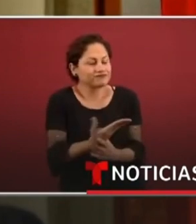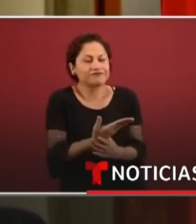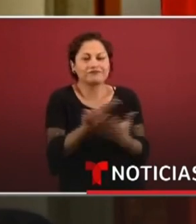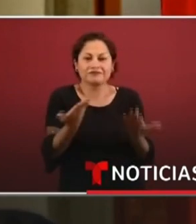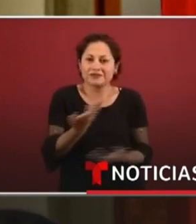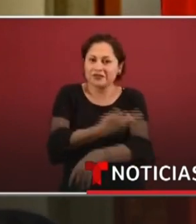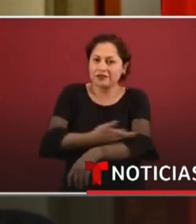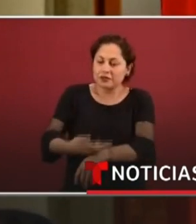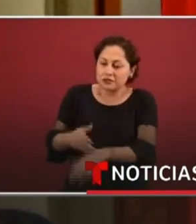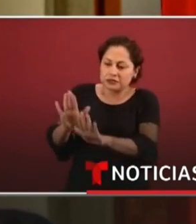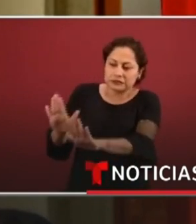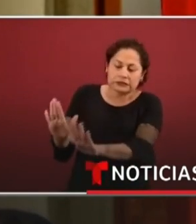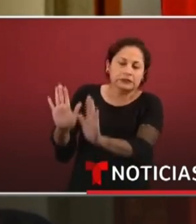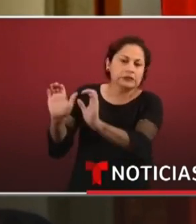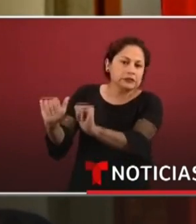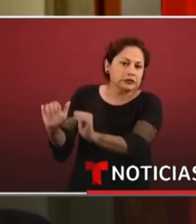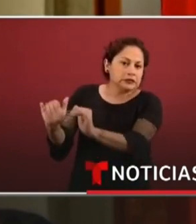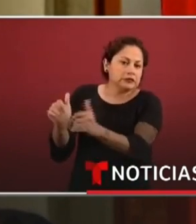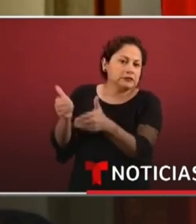Estamos dejando